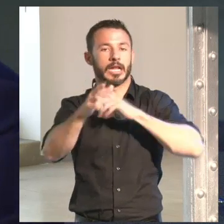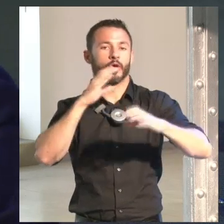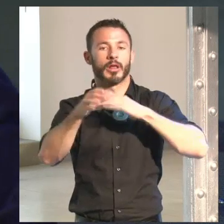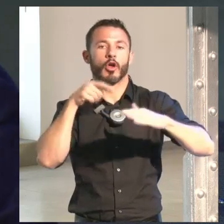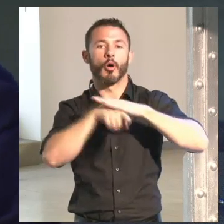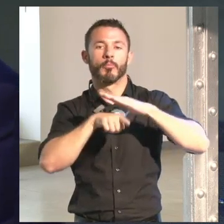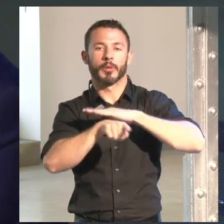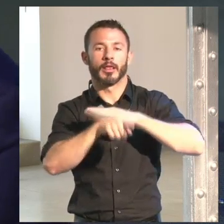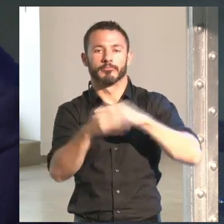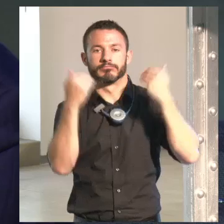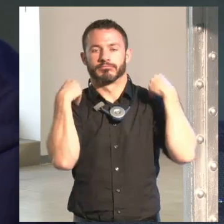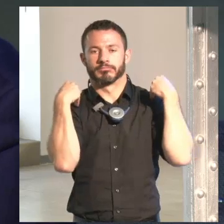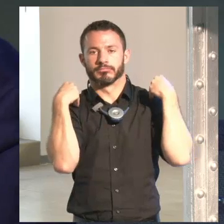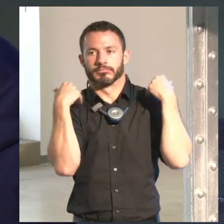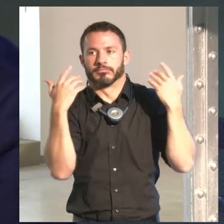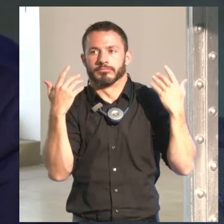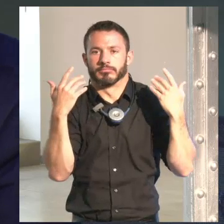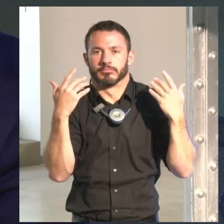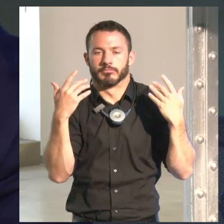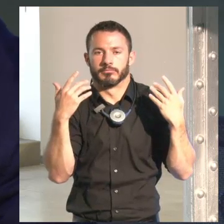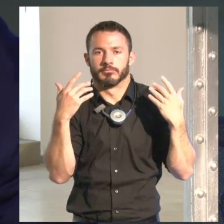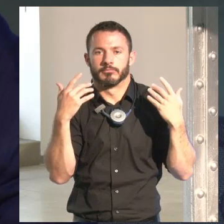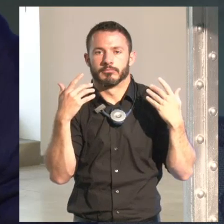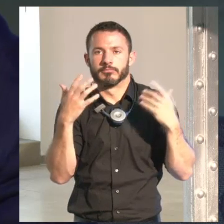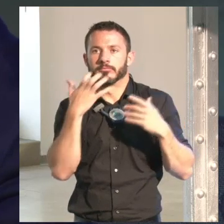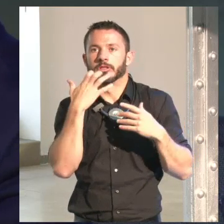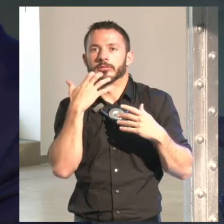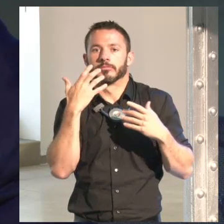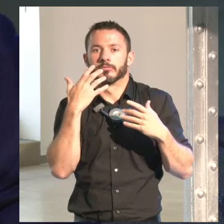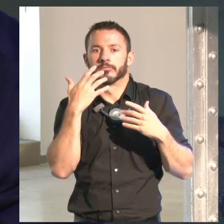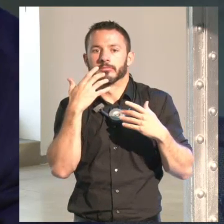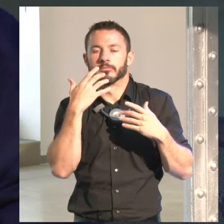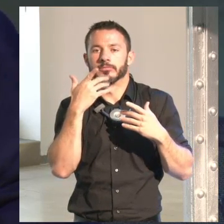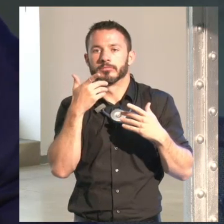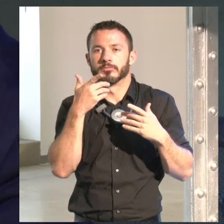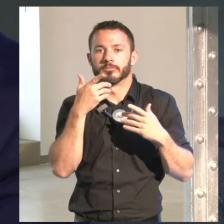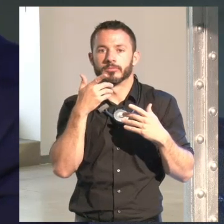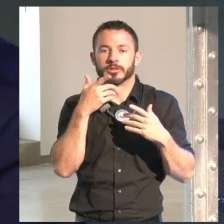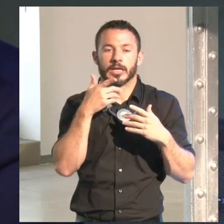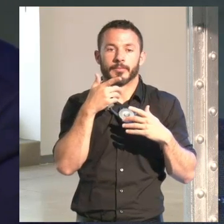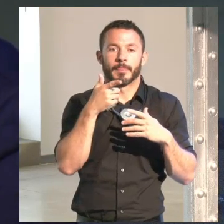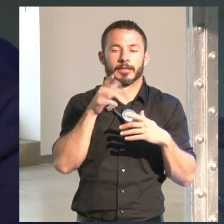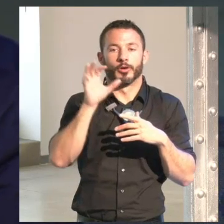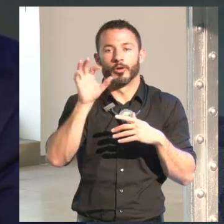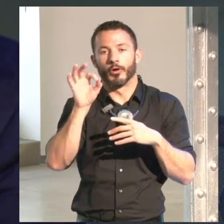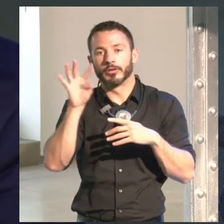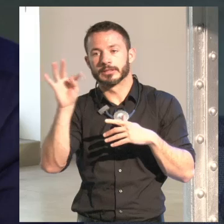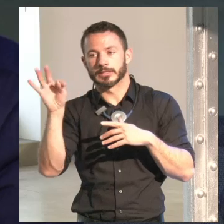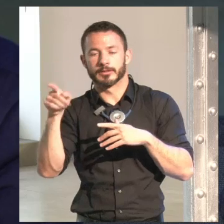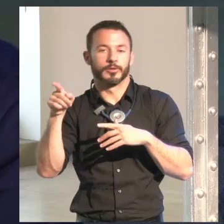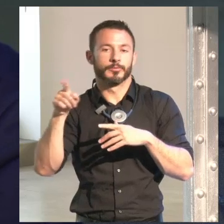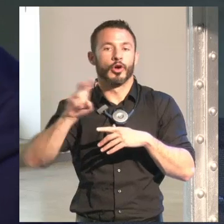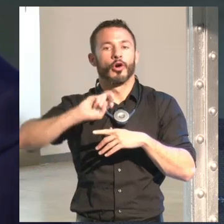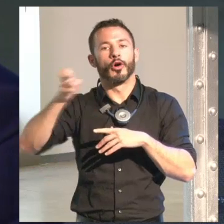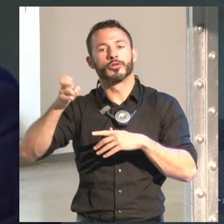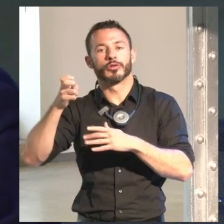un operador de comunicaciones, como contrapartida a lo que son los OTTs, ¿no? A otros prestadores